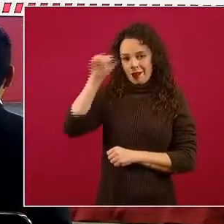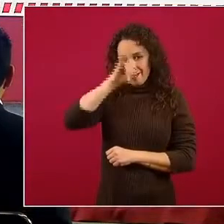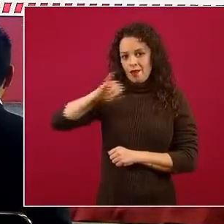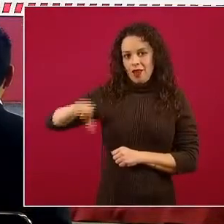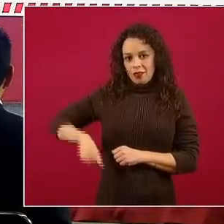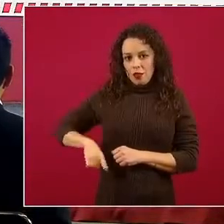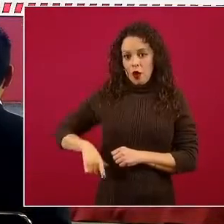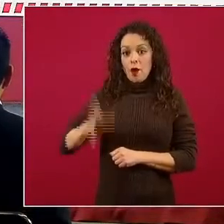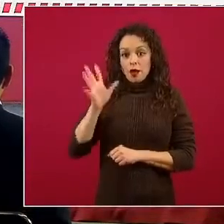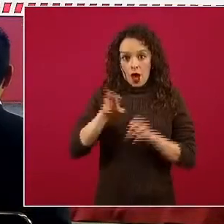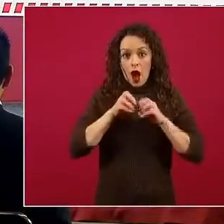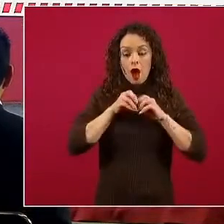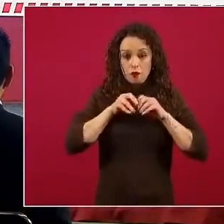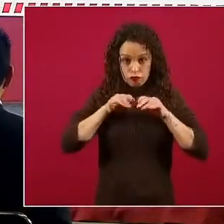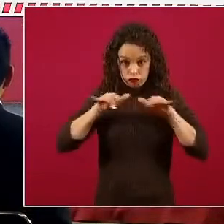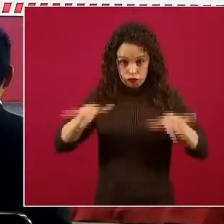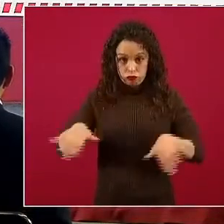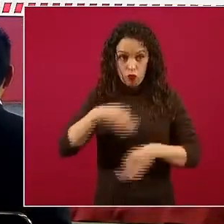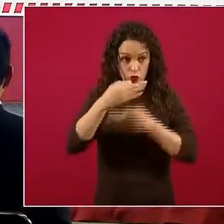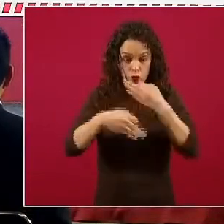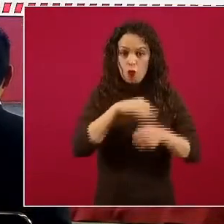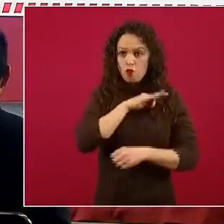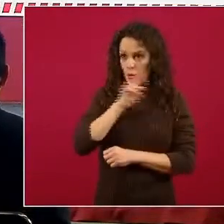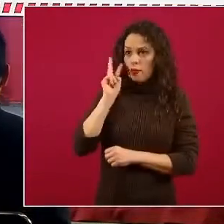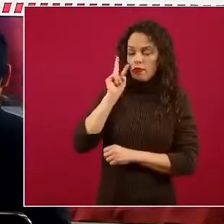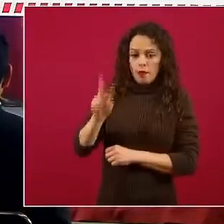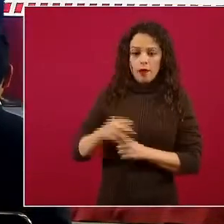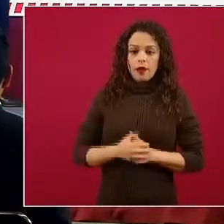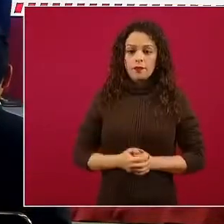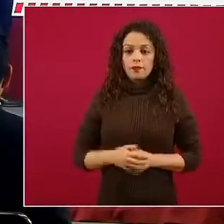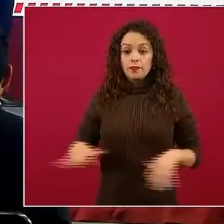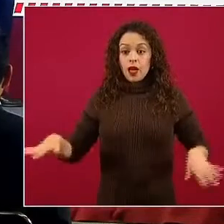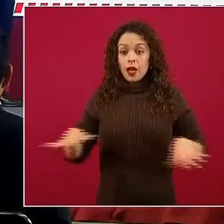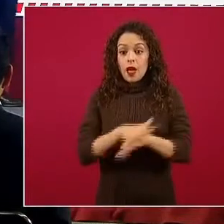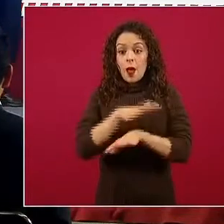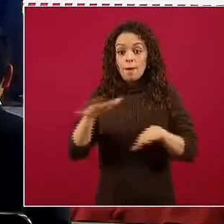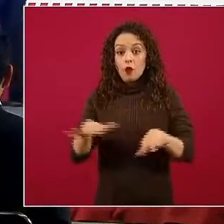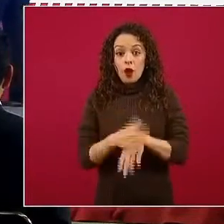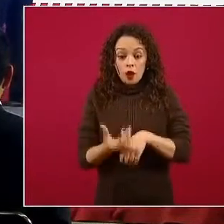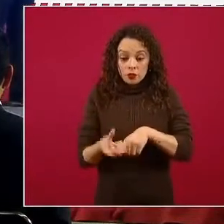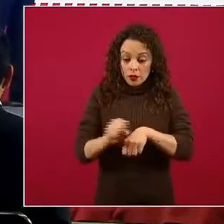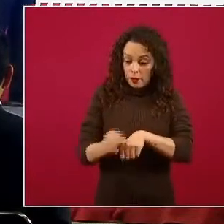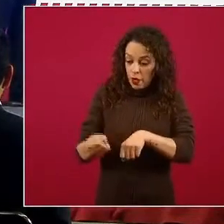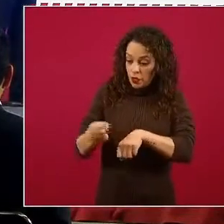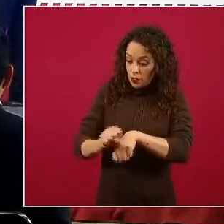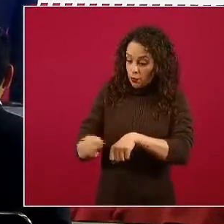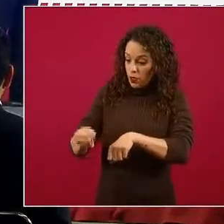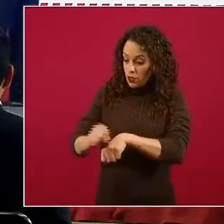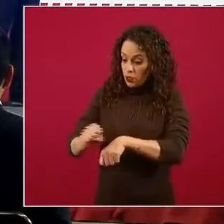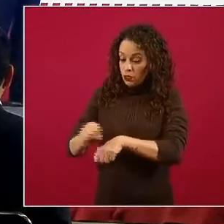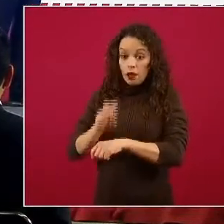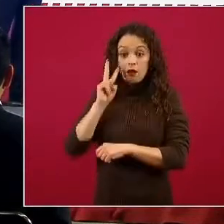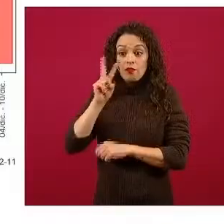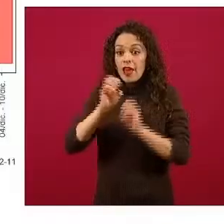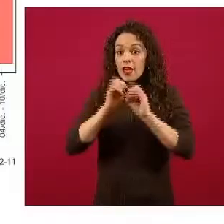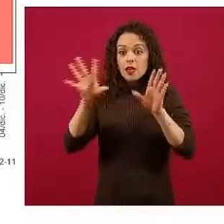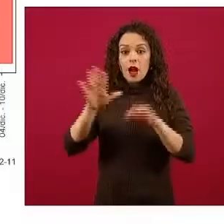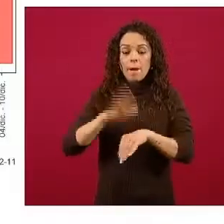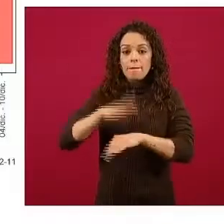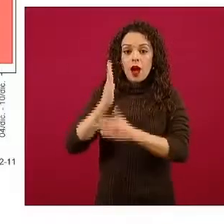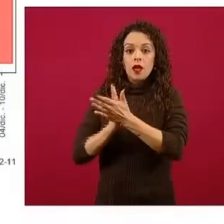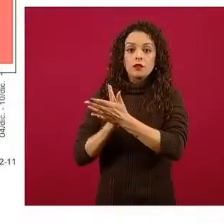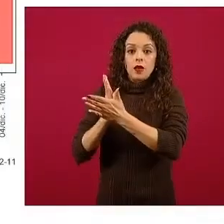Y vean ustedes cómo cada vez el cambio entre una semana y otra va siendo cada vez más